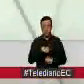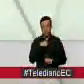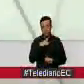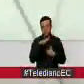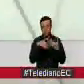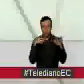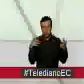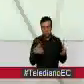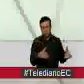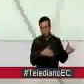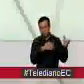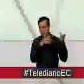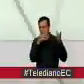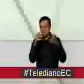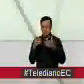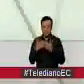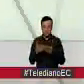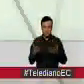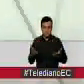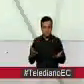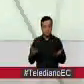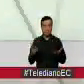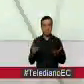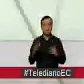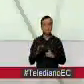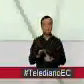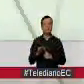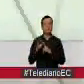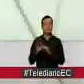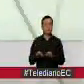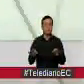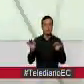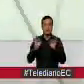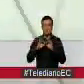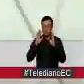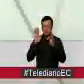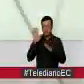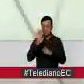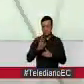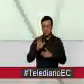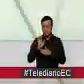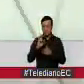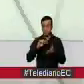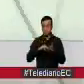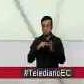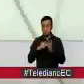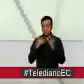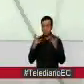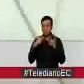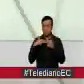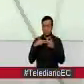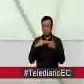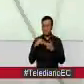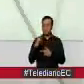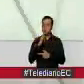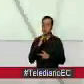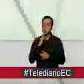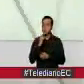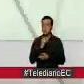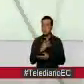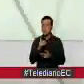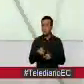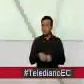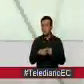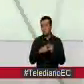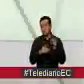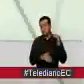cual marca de alguna forma un punto de referencia sobre la importancia que para el país representa la relación con Estados Unidos. Y tal vez empezar